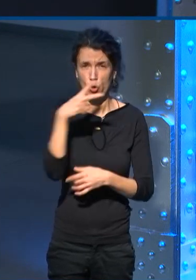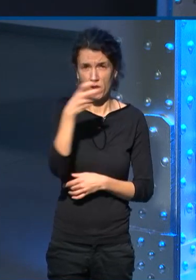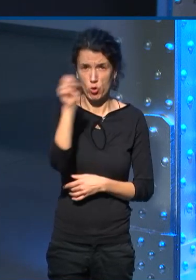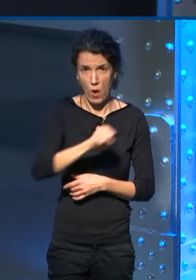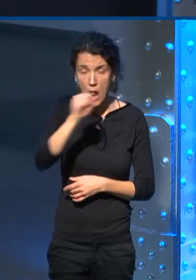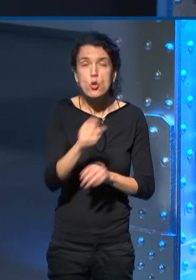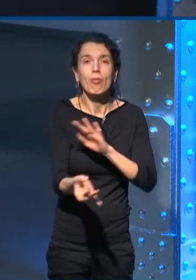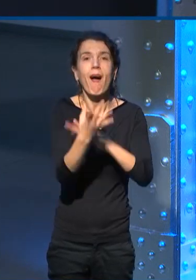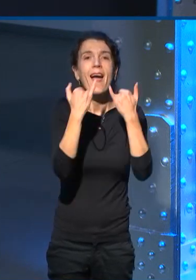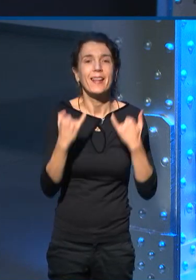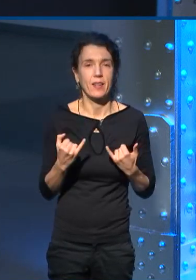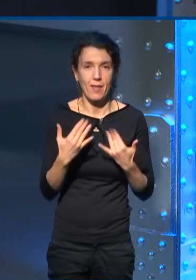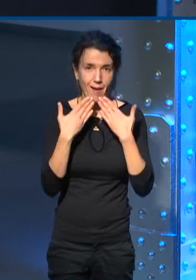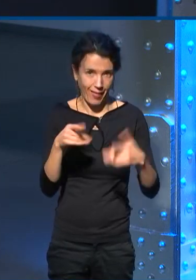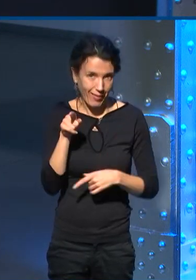generamos electricidad.